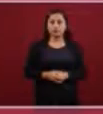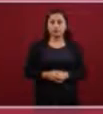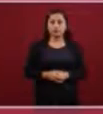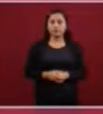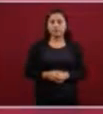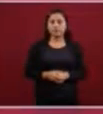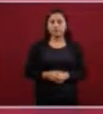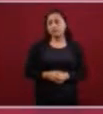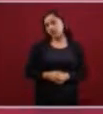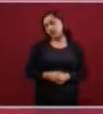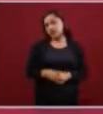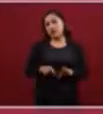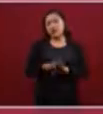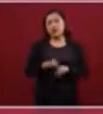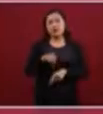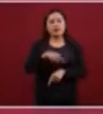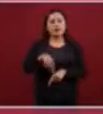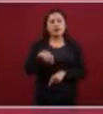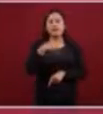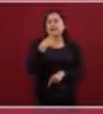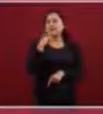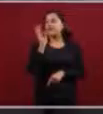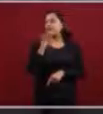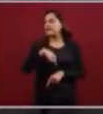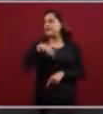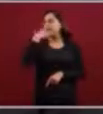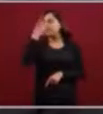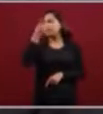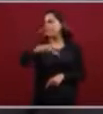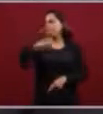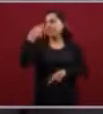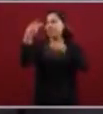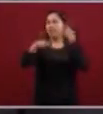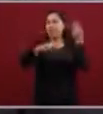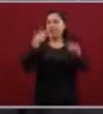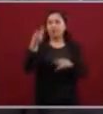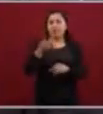es cualquier cosa, no es por presumir,